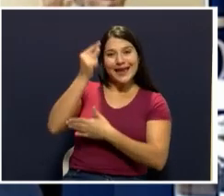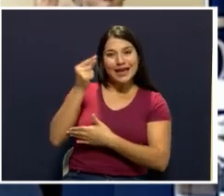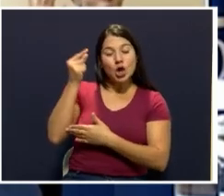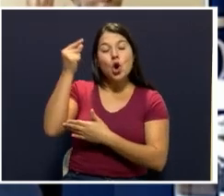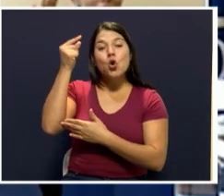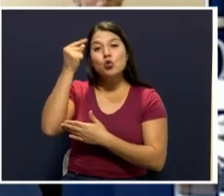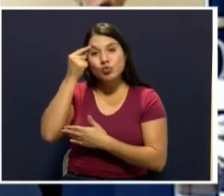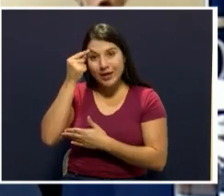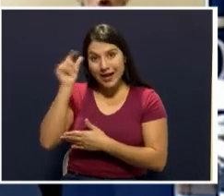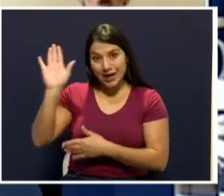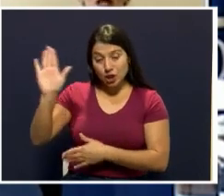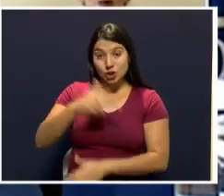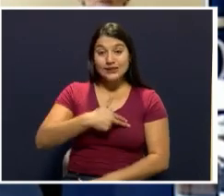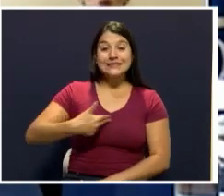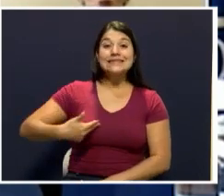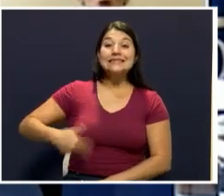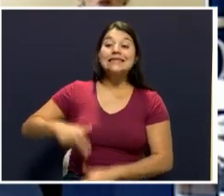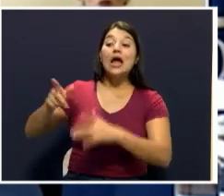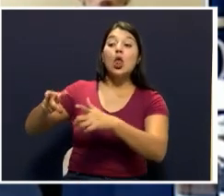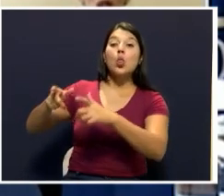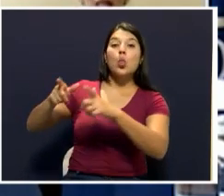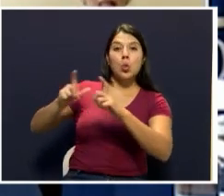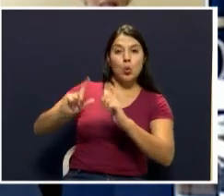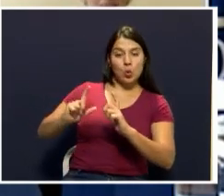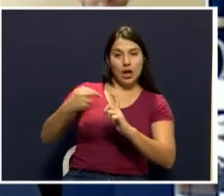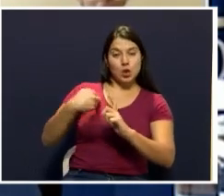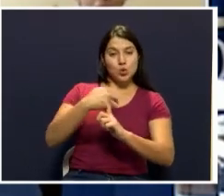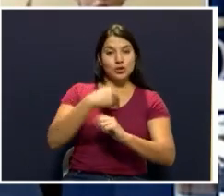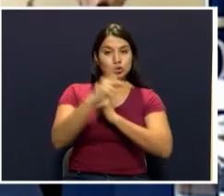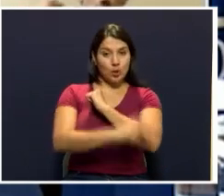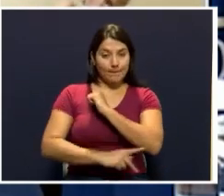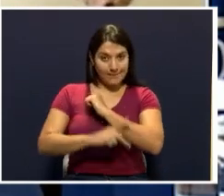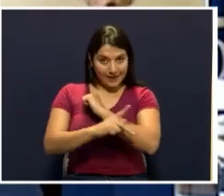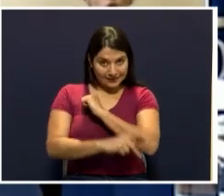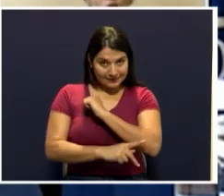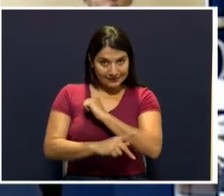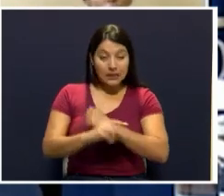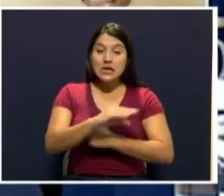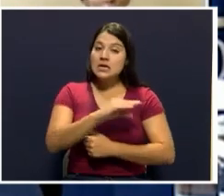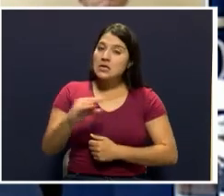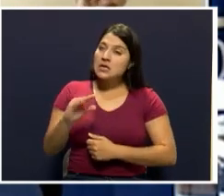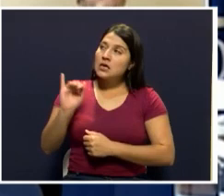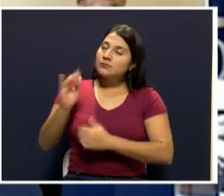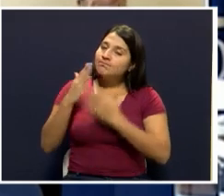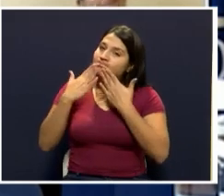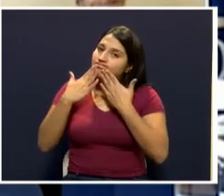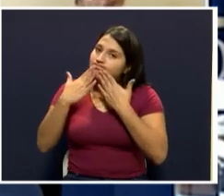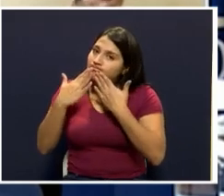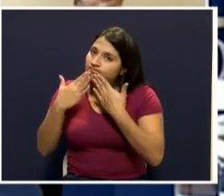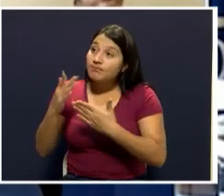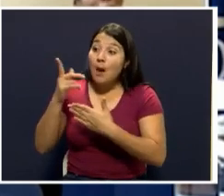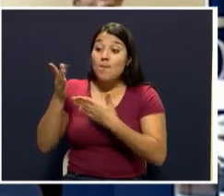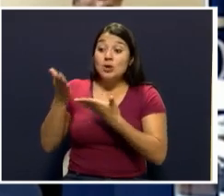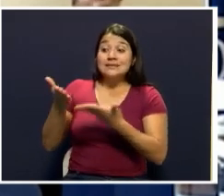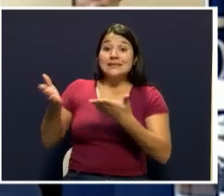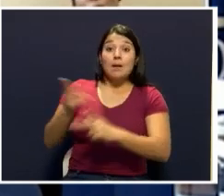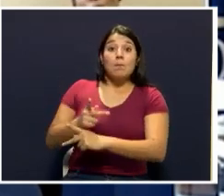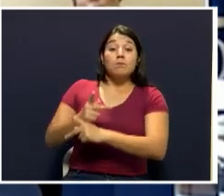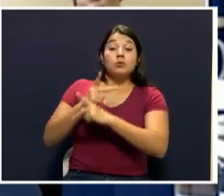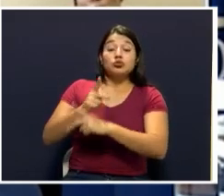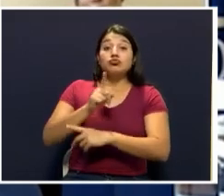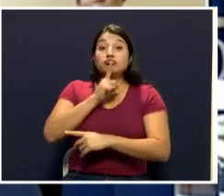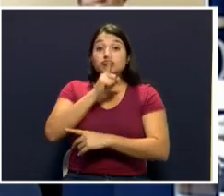República Popular de China hacia nuestro país. Y eso lo agradecemos porque ese equipo es altamente